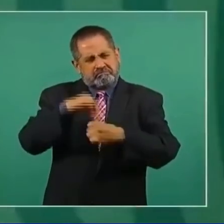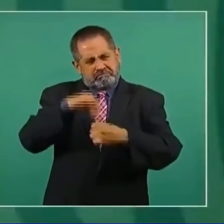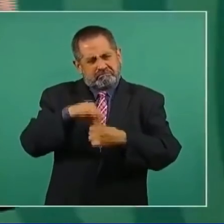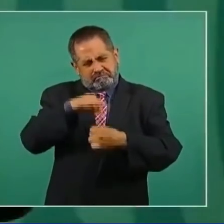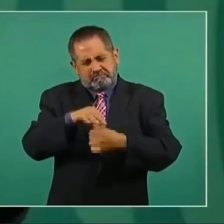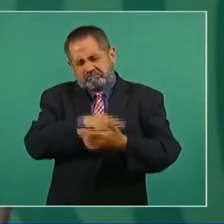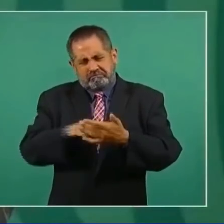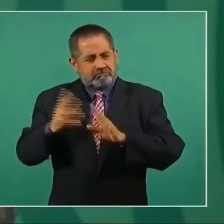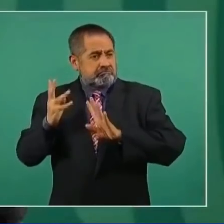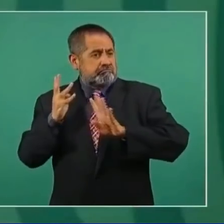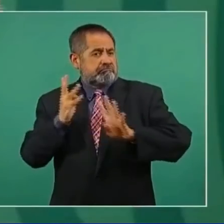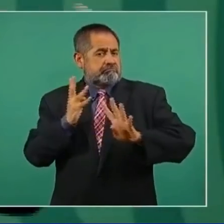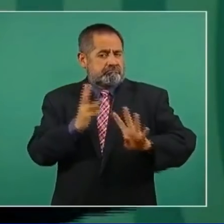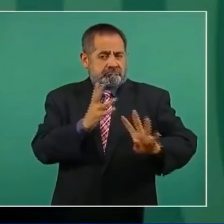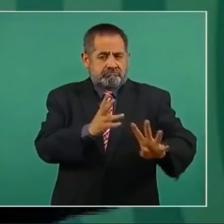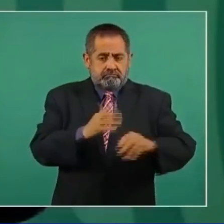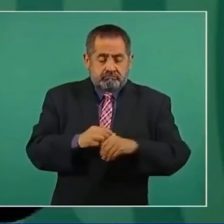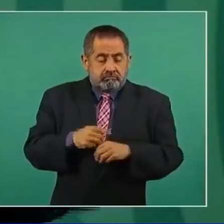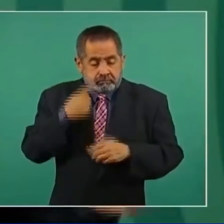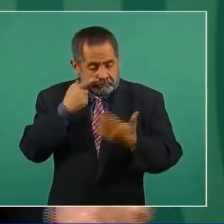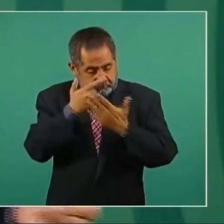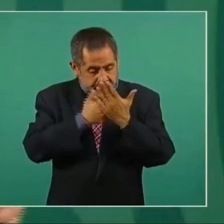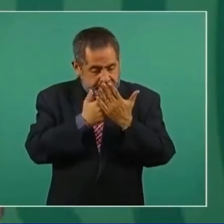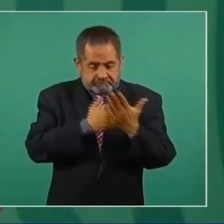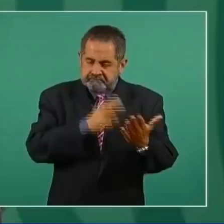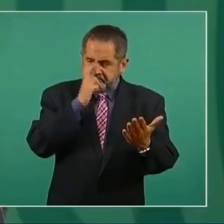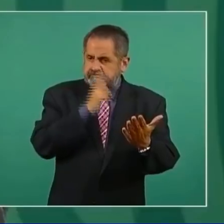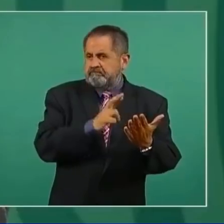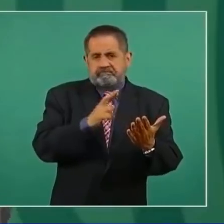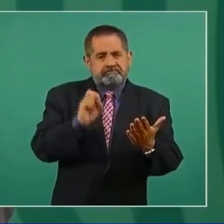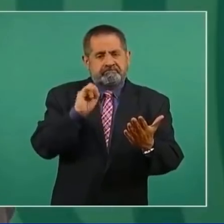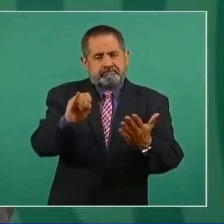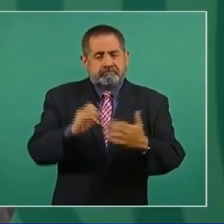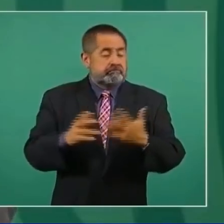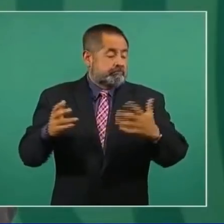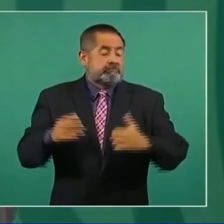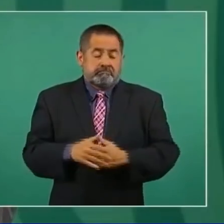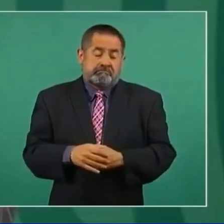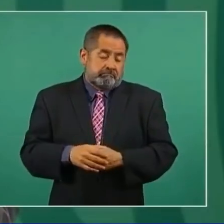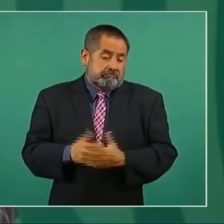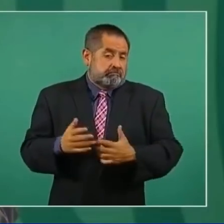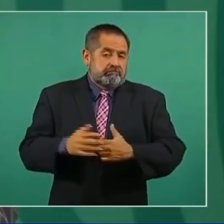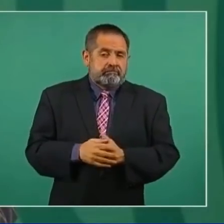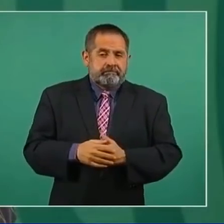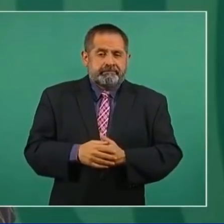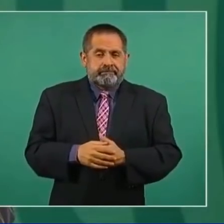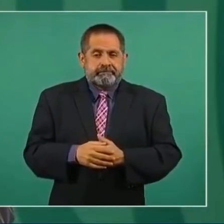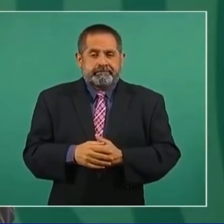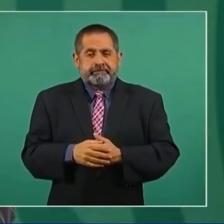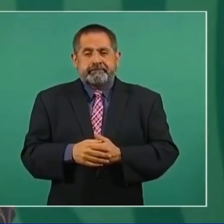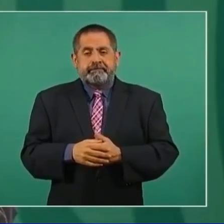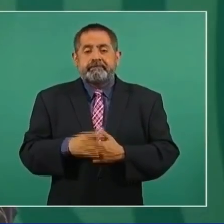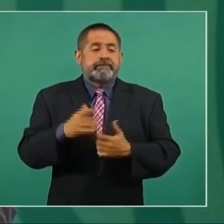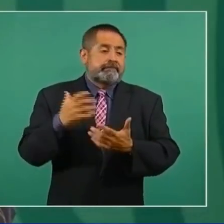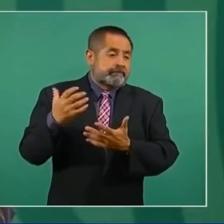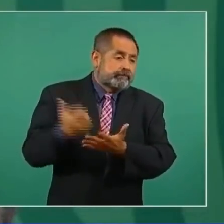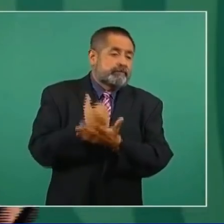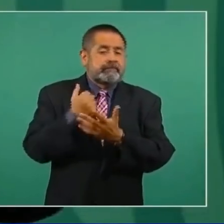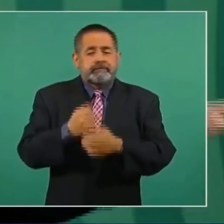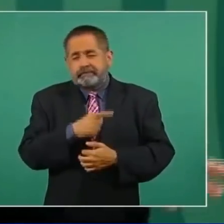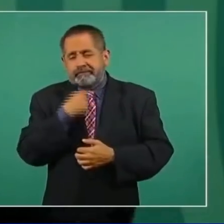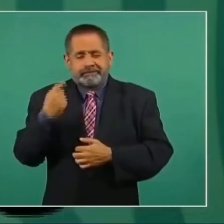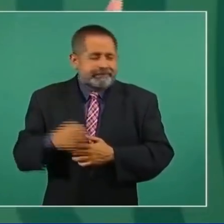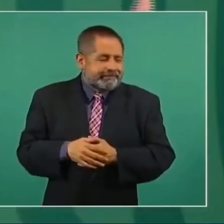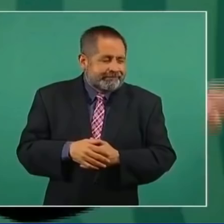el voto de los ciudadanos y ya los resultados, pues ya hablamos, que si ganamos o perdimos,